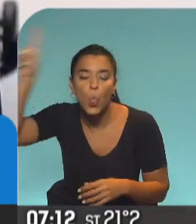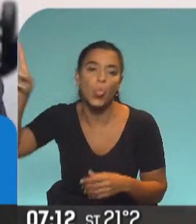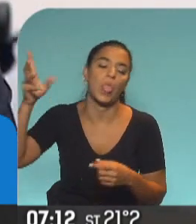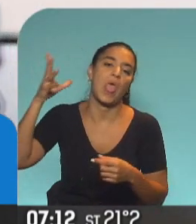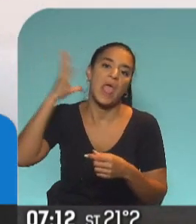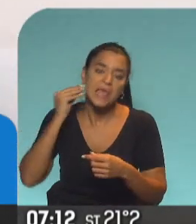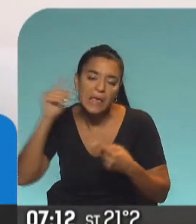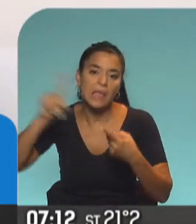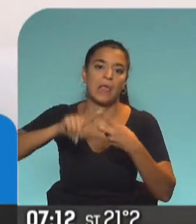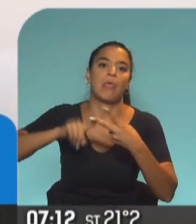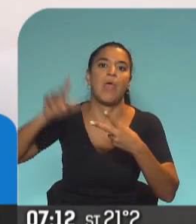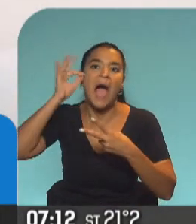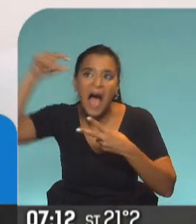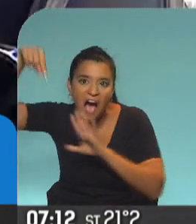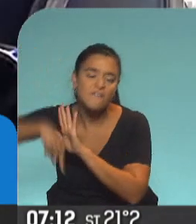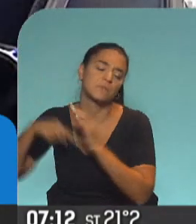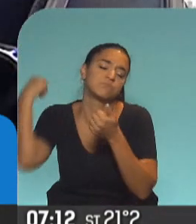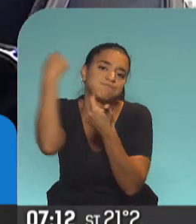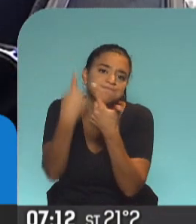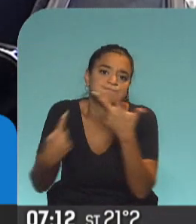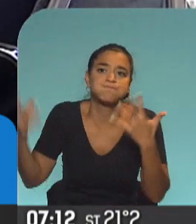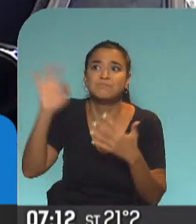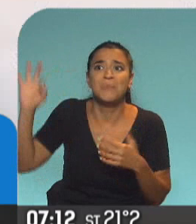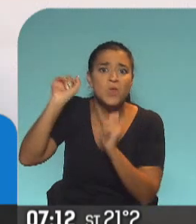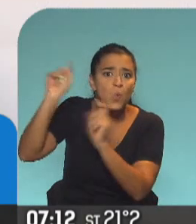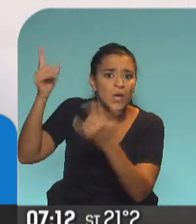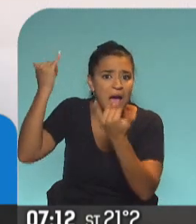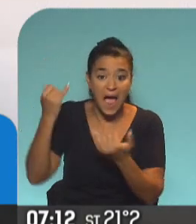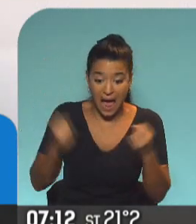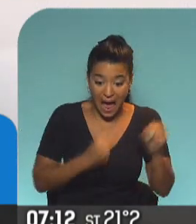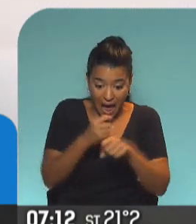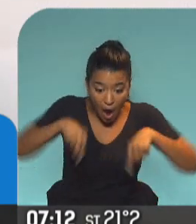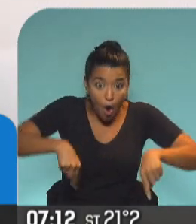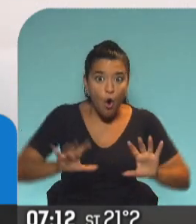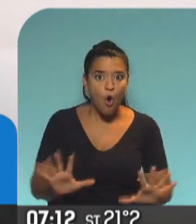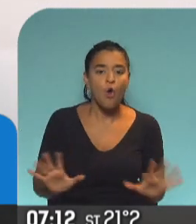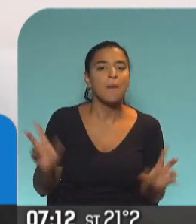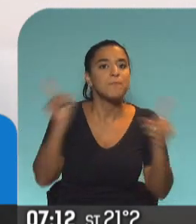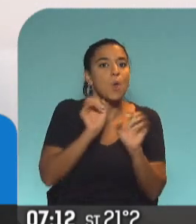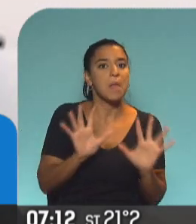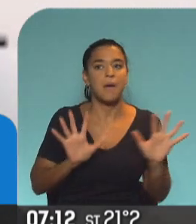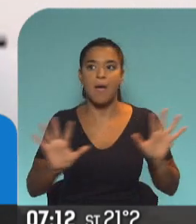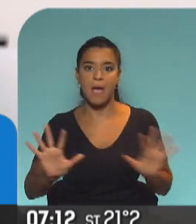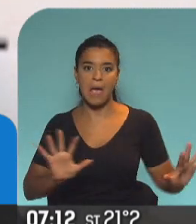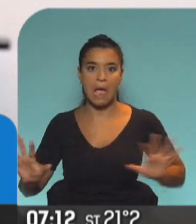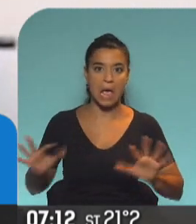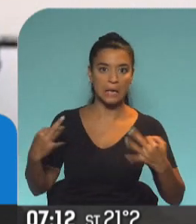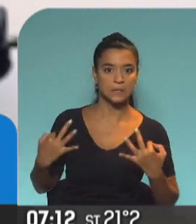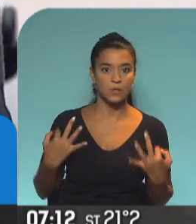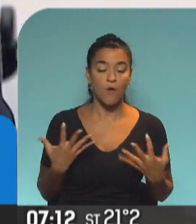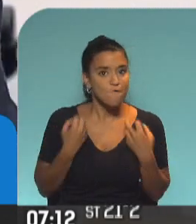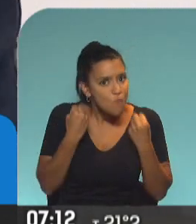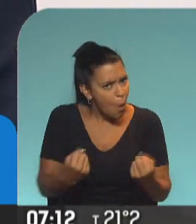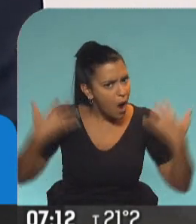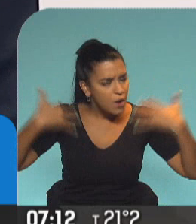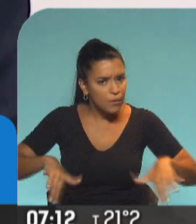cepa sudafricana. Y bueno, es un problema que nosotros hasta aquí ese tema lo venimos acotando. Y con mucho